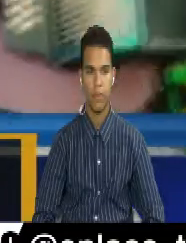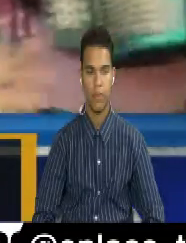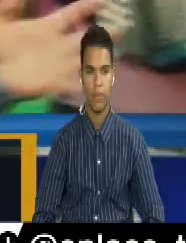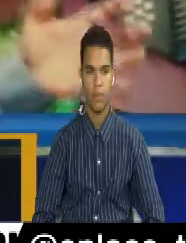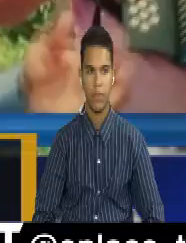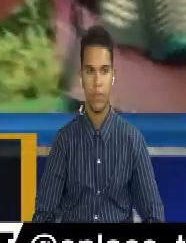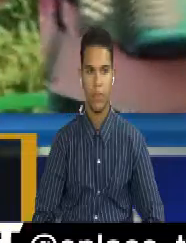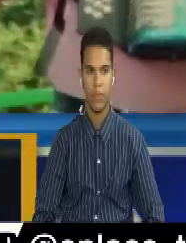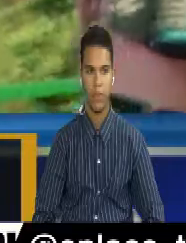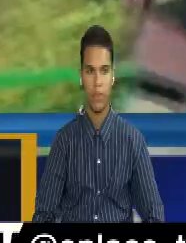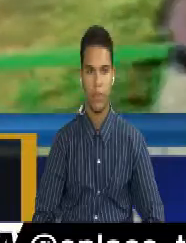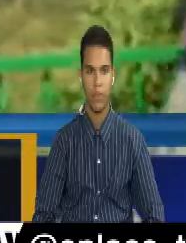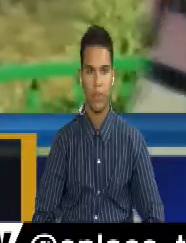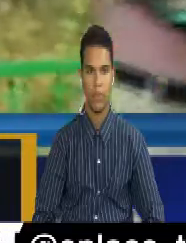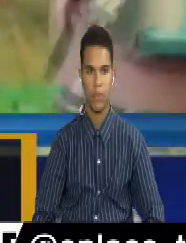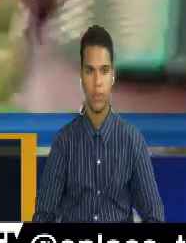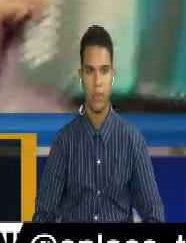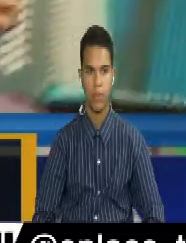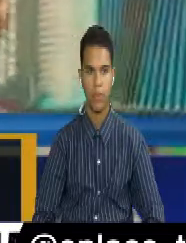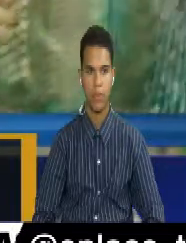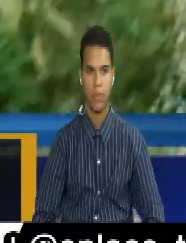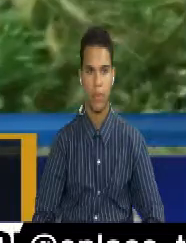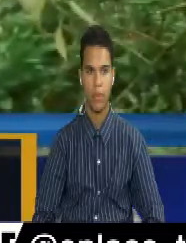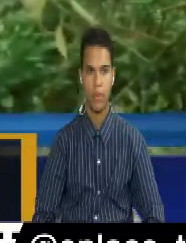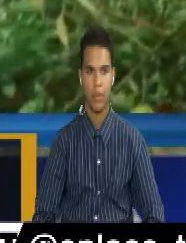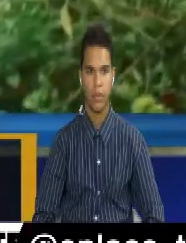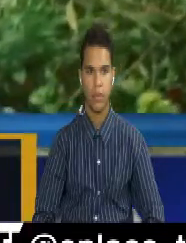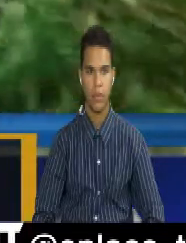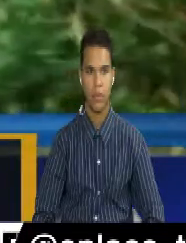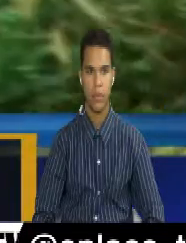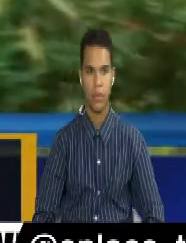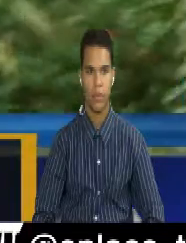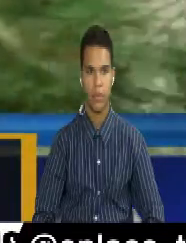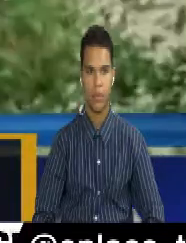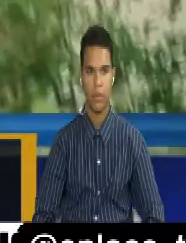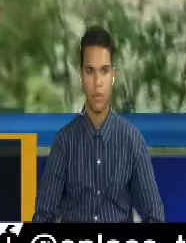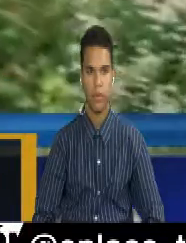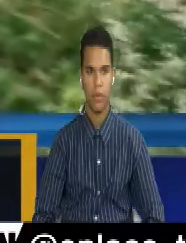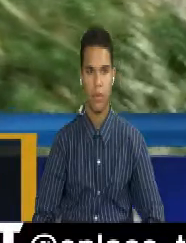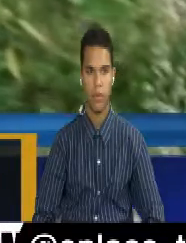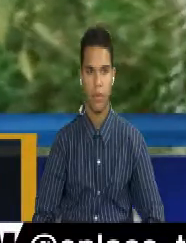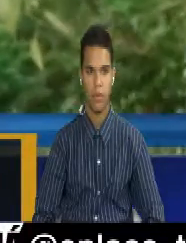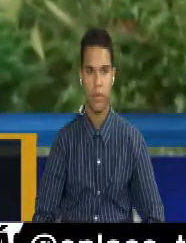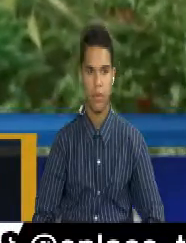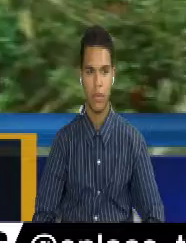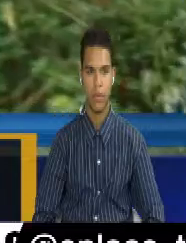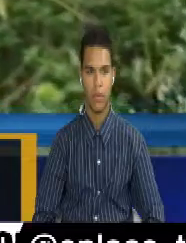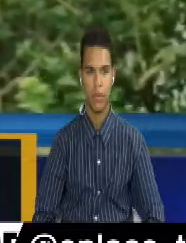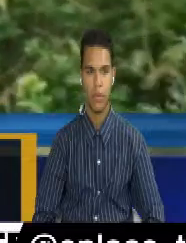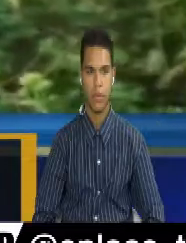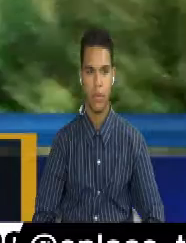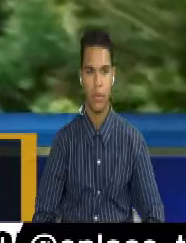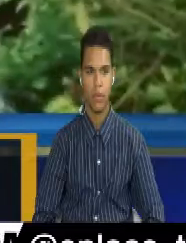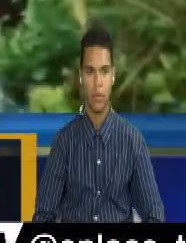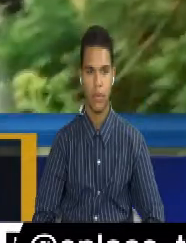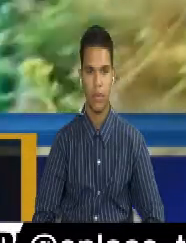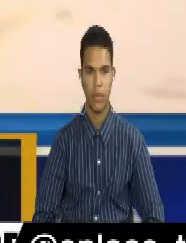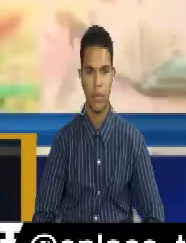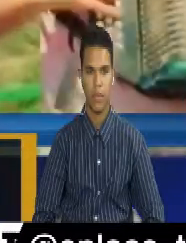creciendo la corriente y hasta el puente se rompió. El puente roto le llamo